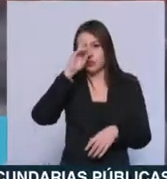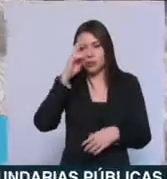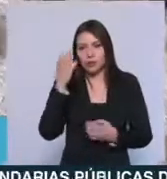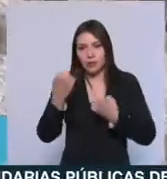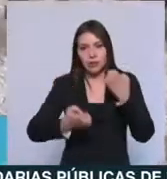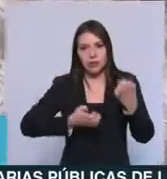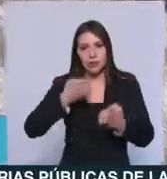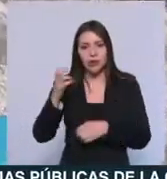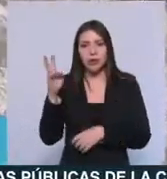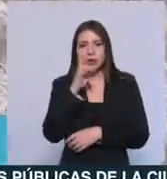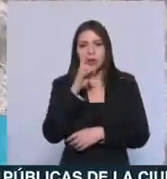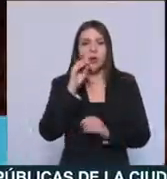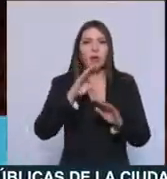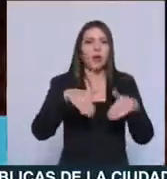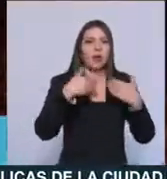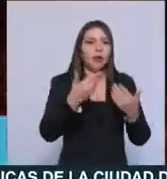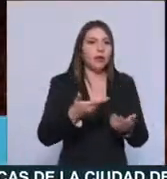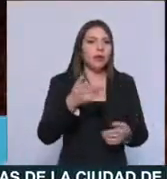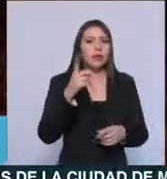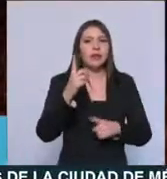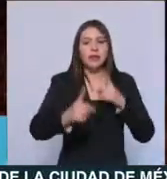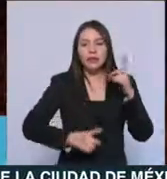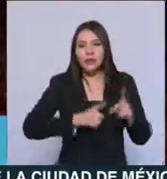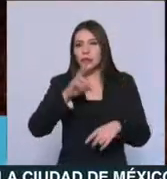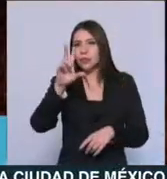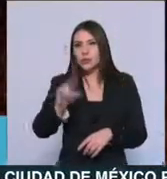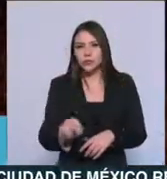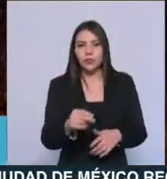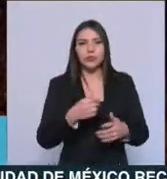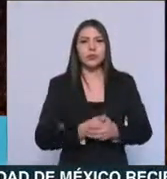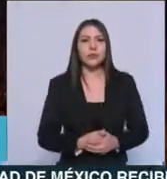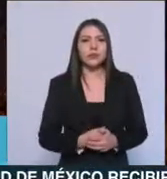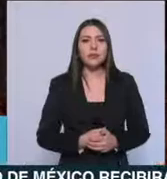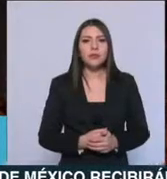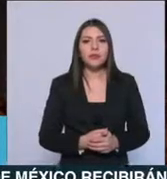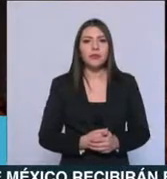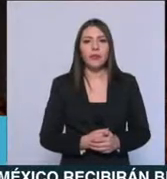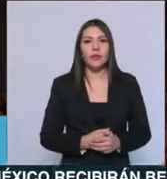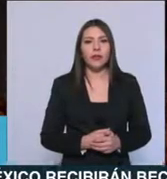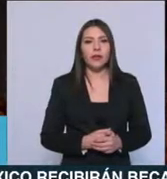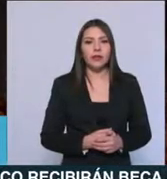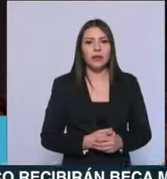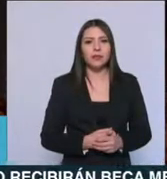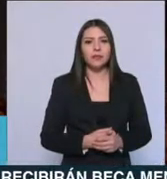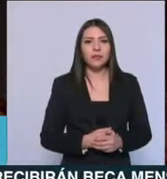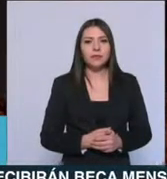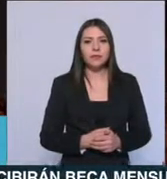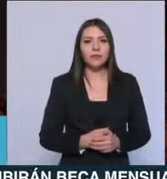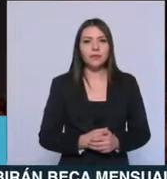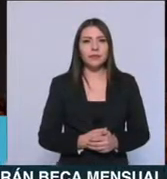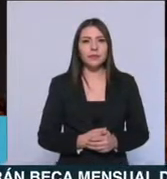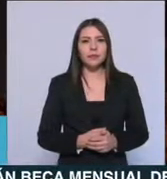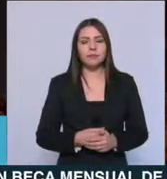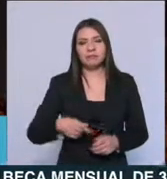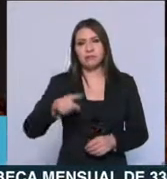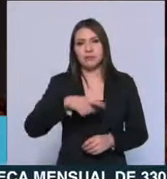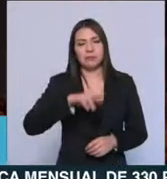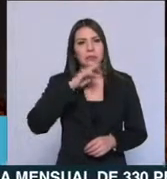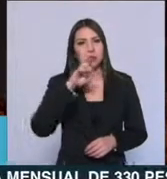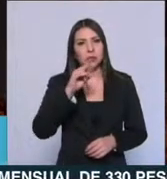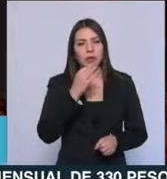actividades incluso culturales, deportivas, por favor, te digo, evitar lo más posible ese tipo de